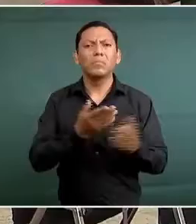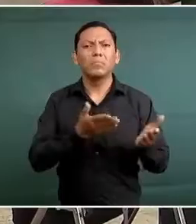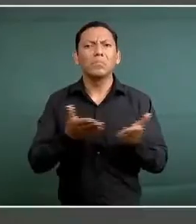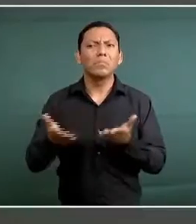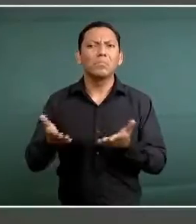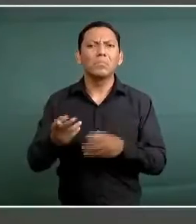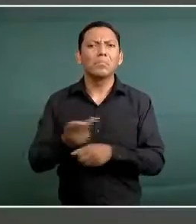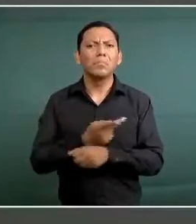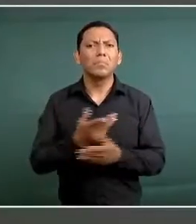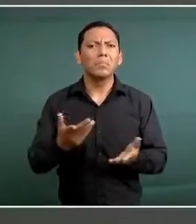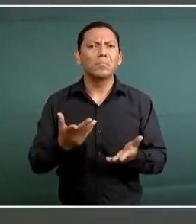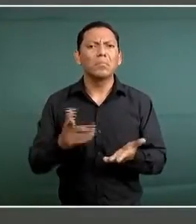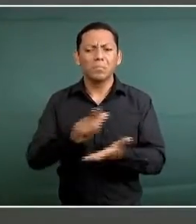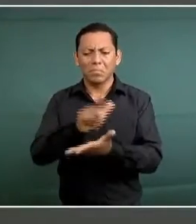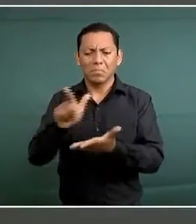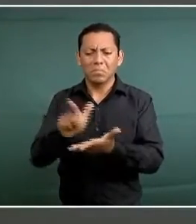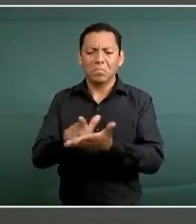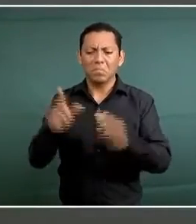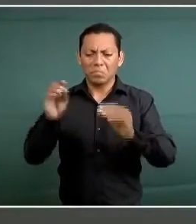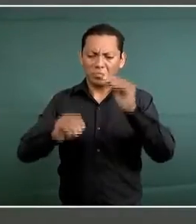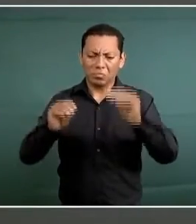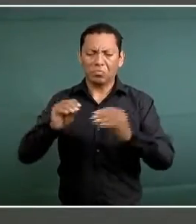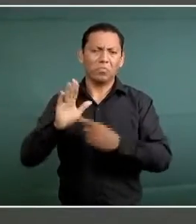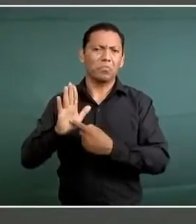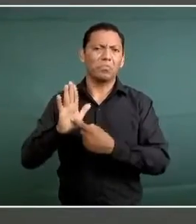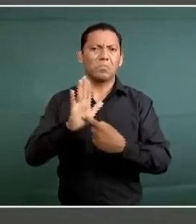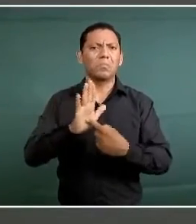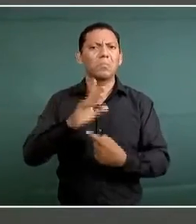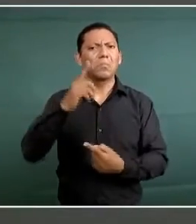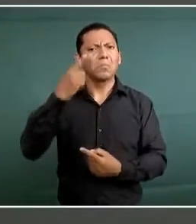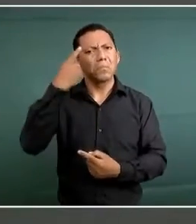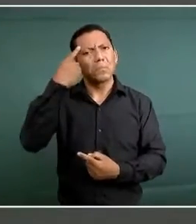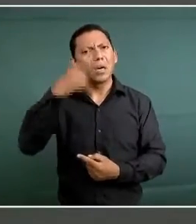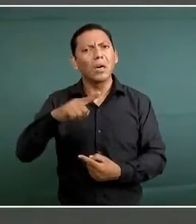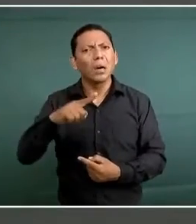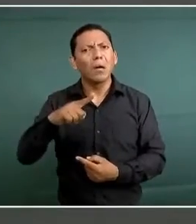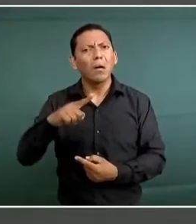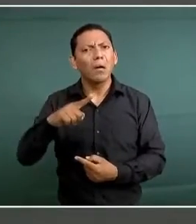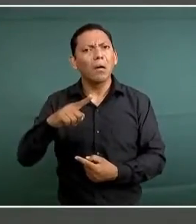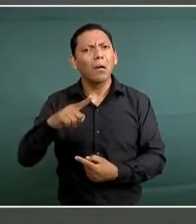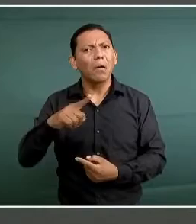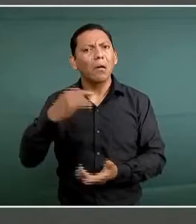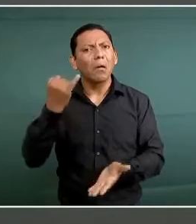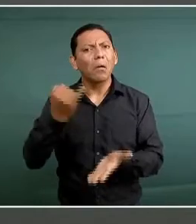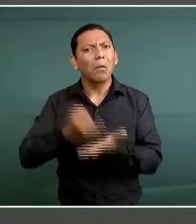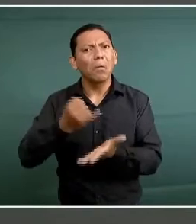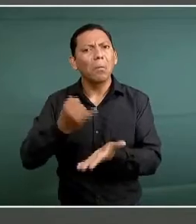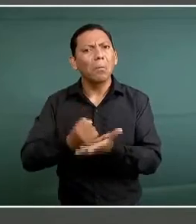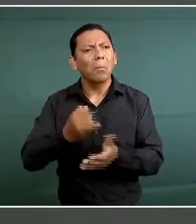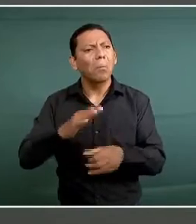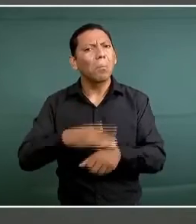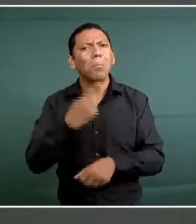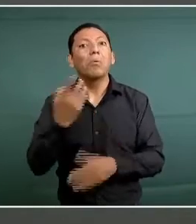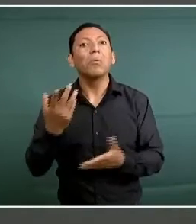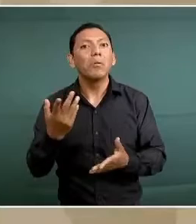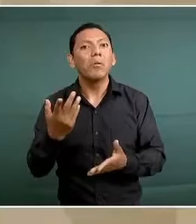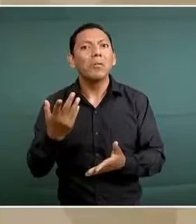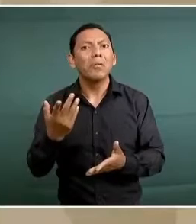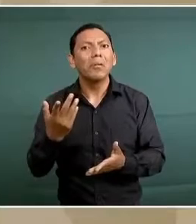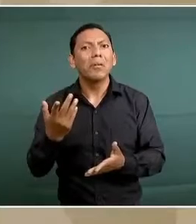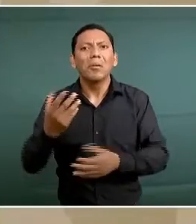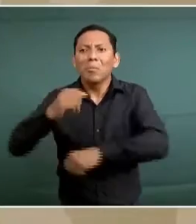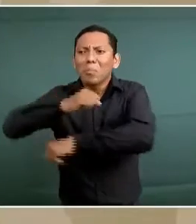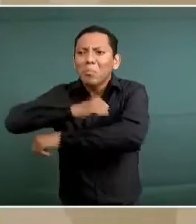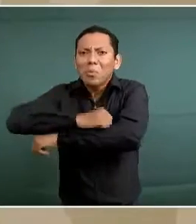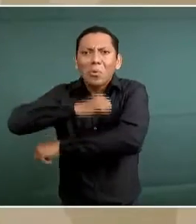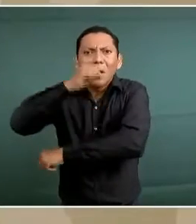expide leyes para cobrar impuestos por las ventanas y por las